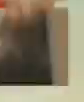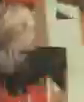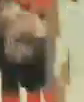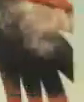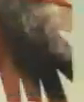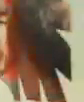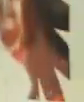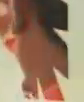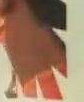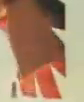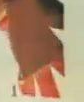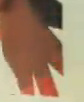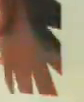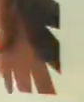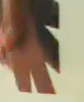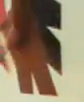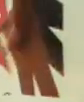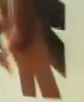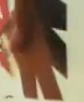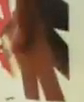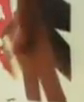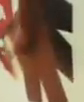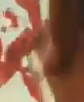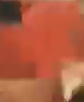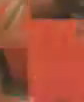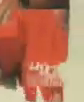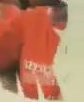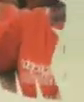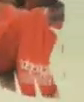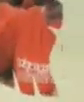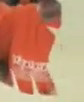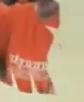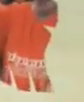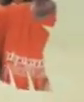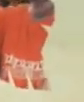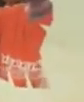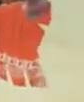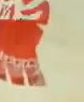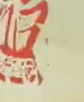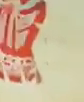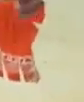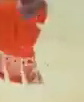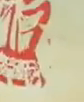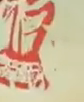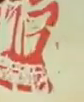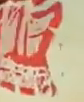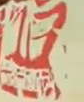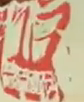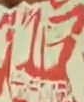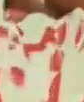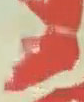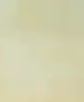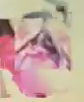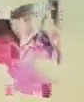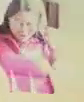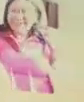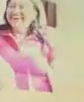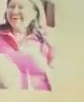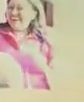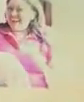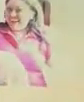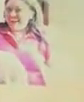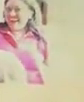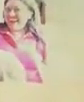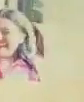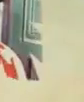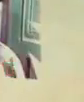Con las bases me las juego, esa es la idea, la asamblea pa'l pueblo, el pueblo pa' la asamblea. El pueblo despierta, la asamblea guerrea. Pueblo, pueblo,